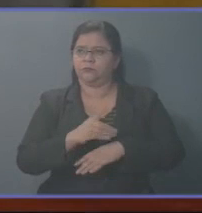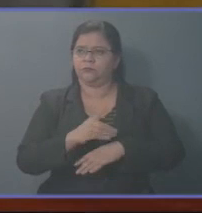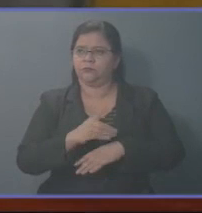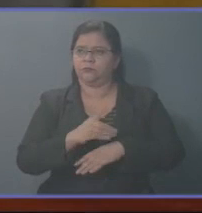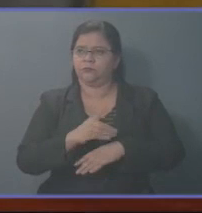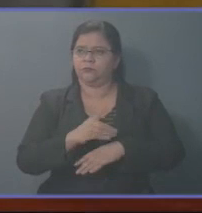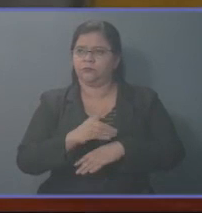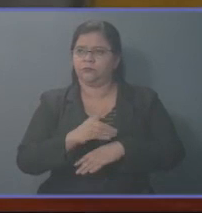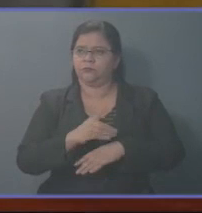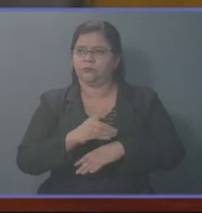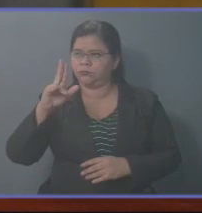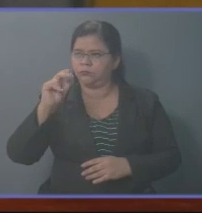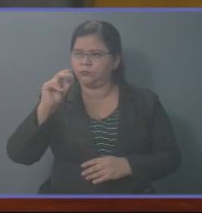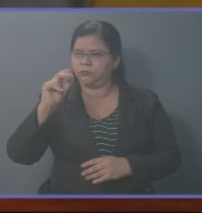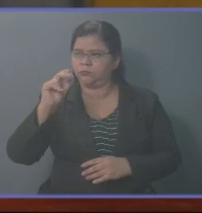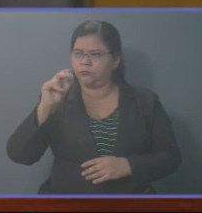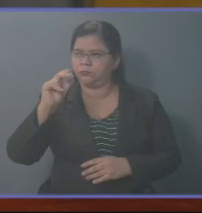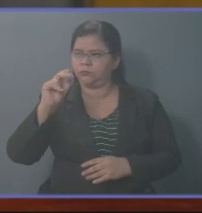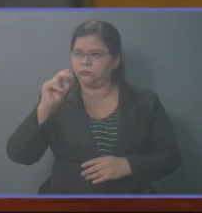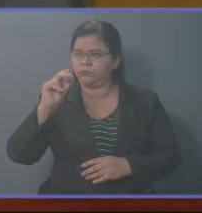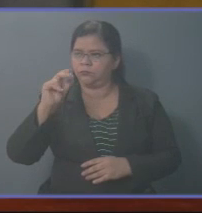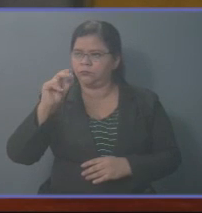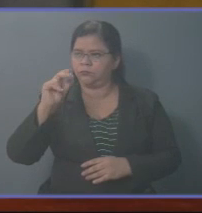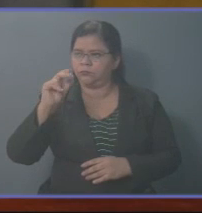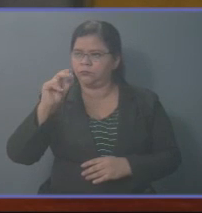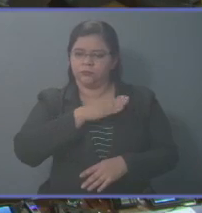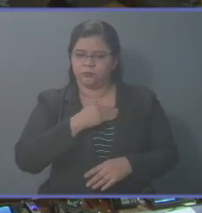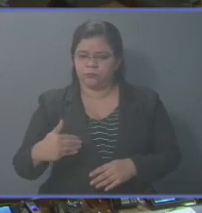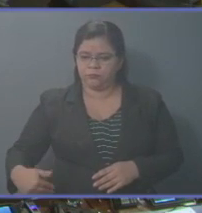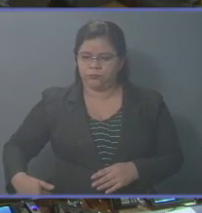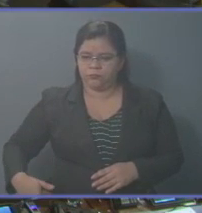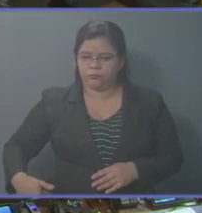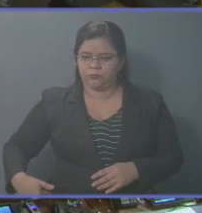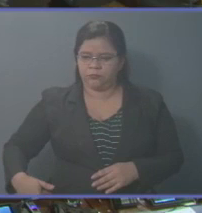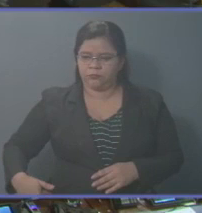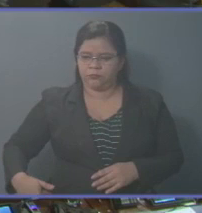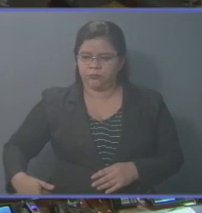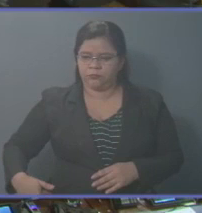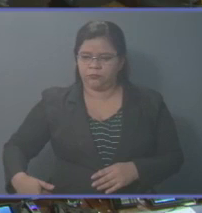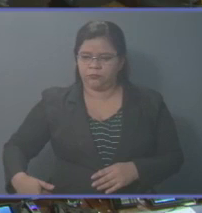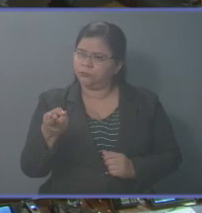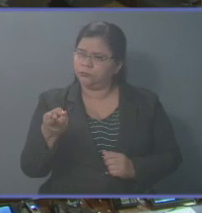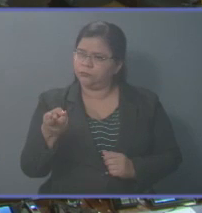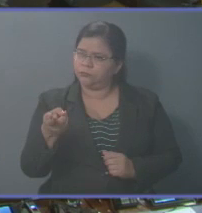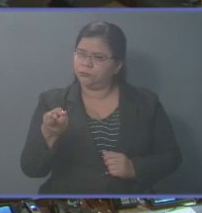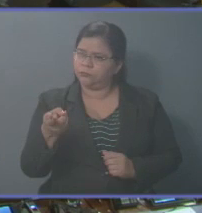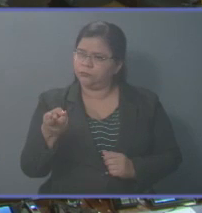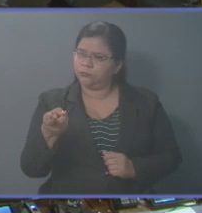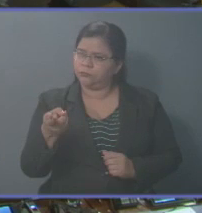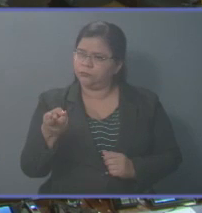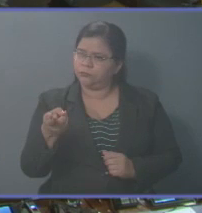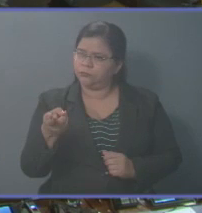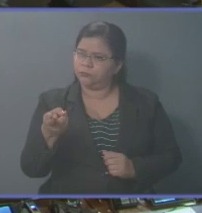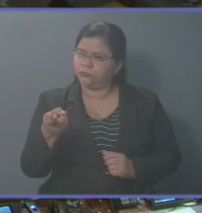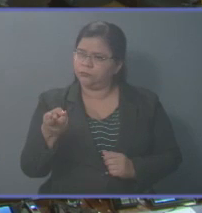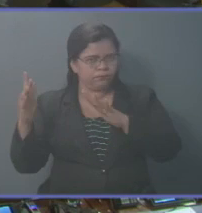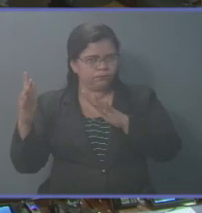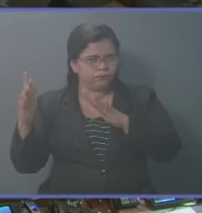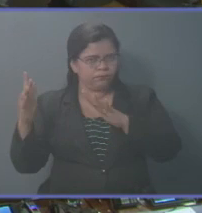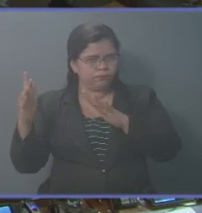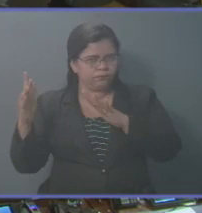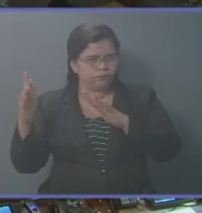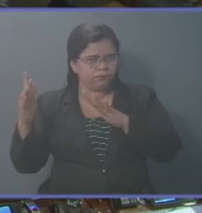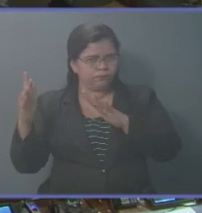Jorge Juárez tiene la palabra. Muchas gracias, presidenta. En el mismo sentido, igual sumarme las felicitaciones al doctor